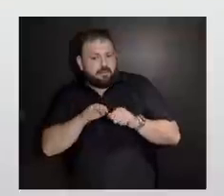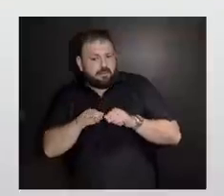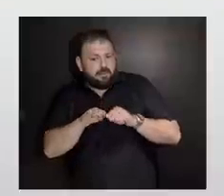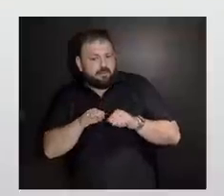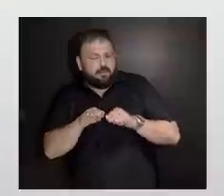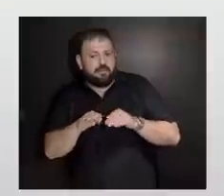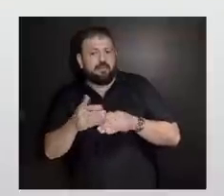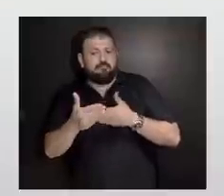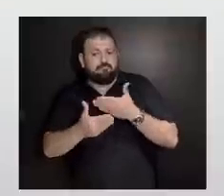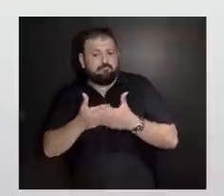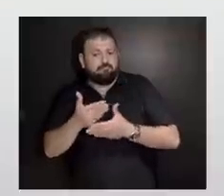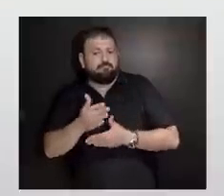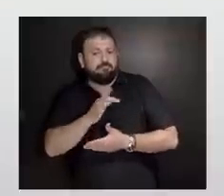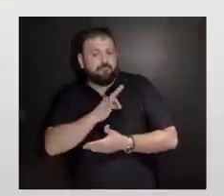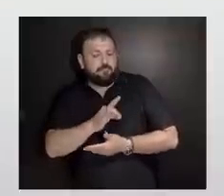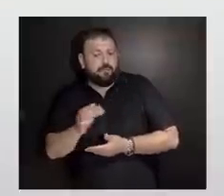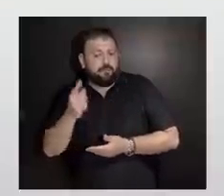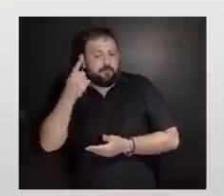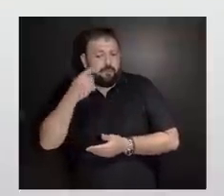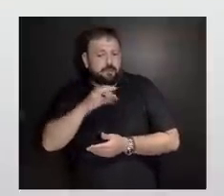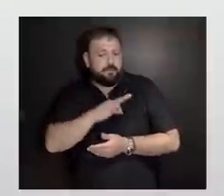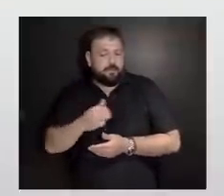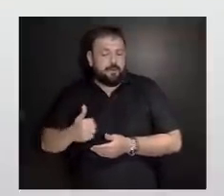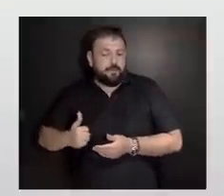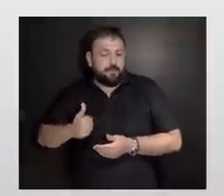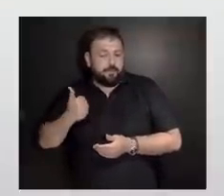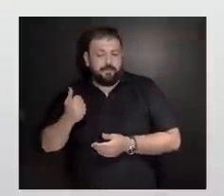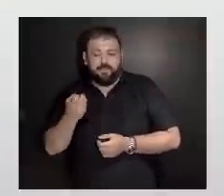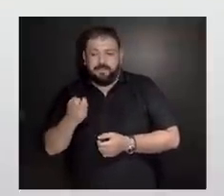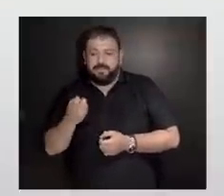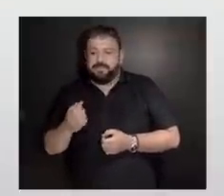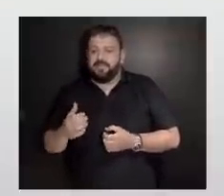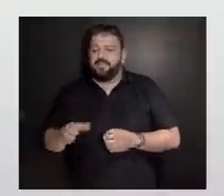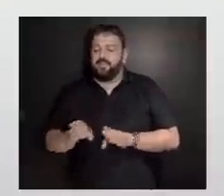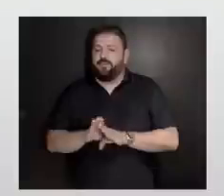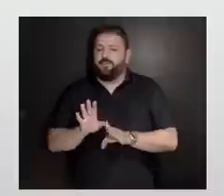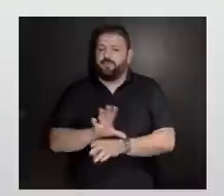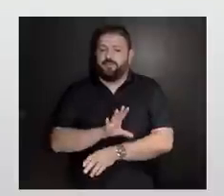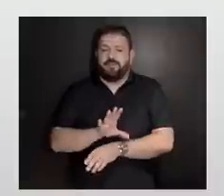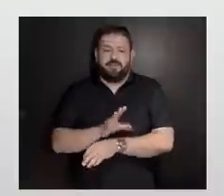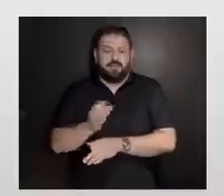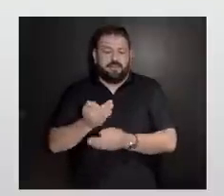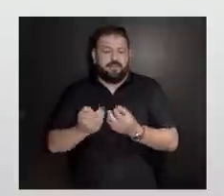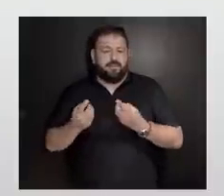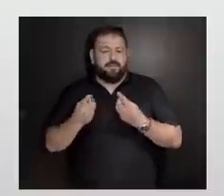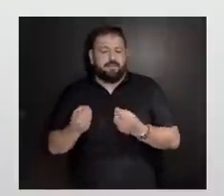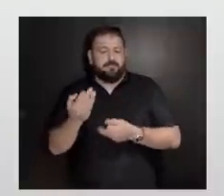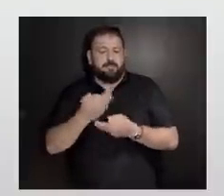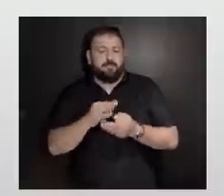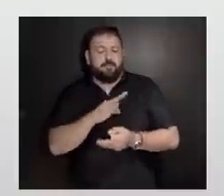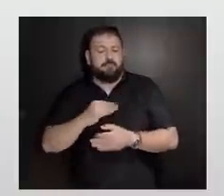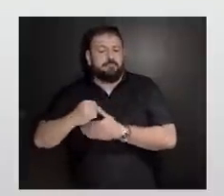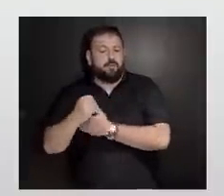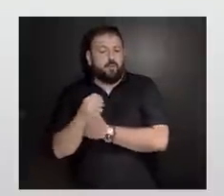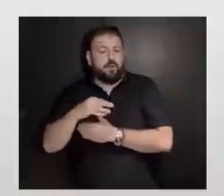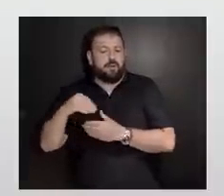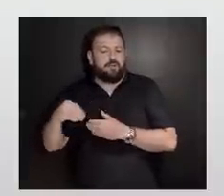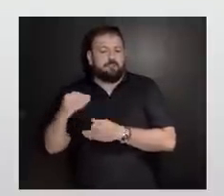consumimos posteriormente, en vez de aprovecharlo como energía, nuestro cuerpo va a querer acumularlo o lo va a querer almacenar